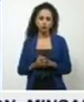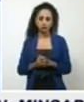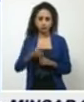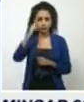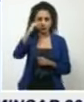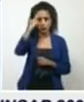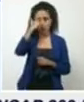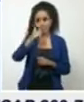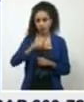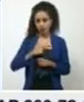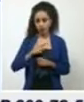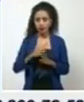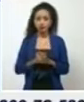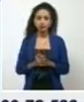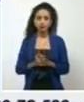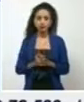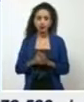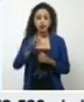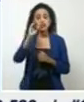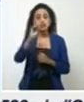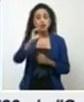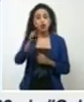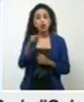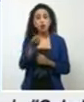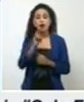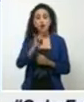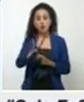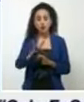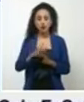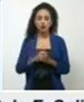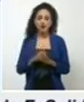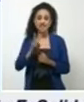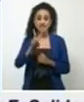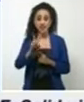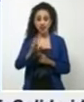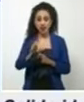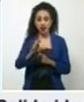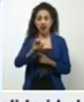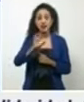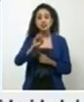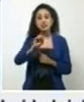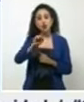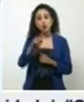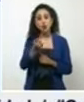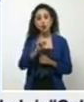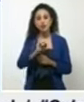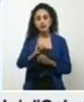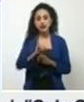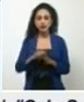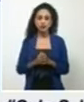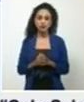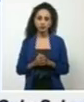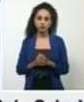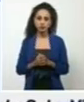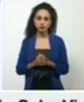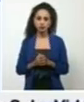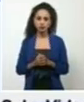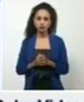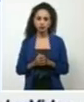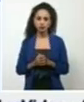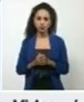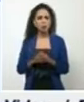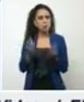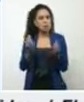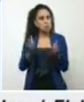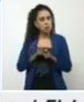Ávila con 0,9 y Villa Clara con 0,6. Son tasas discretamente inferiores al